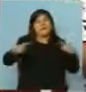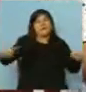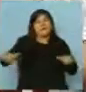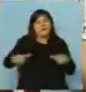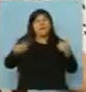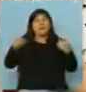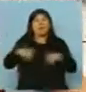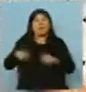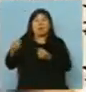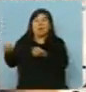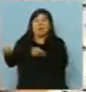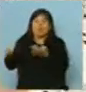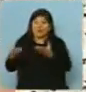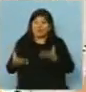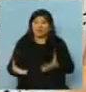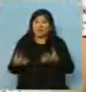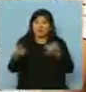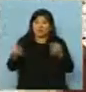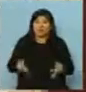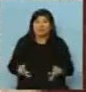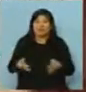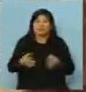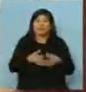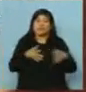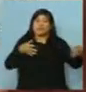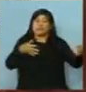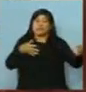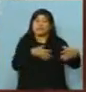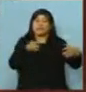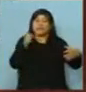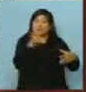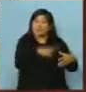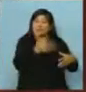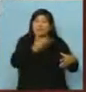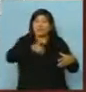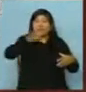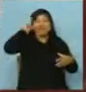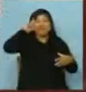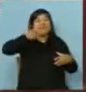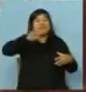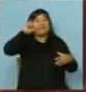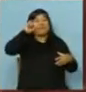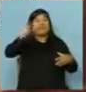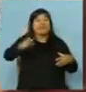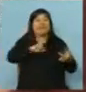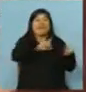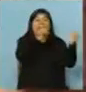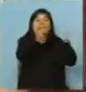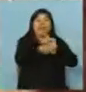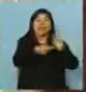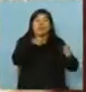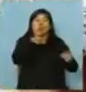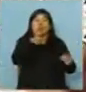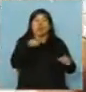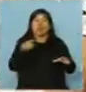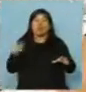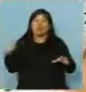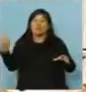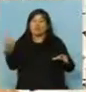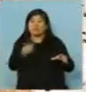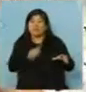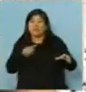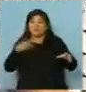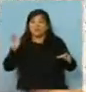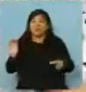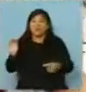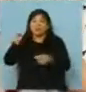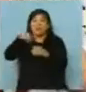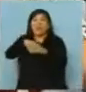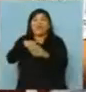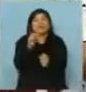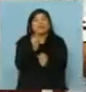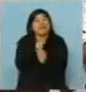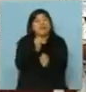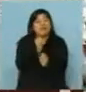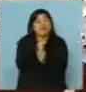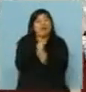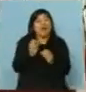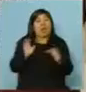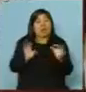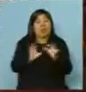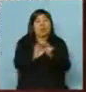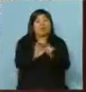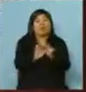esta decisión. El Frente Cambia Jujuy, a través del señor gobernador, lo que nos juntó es el trabajo.